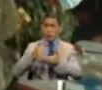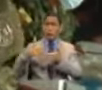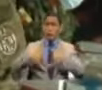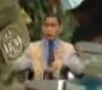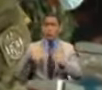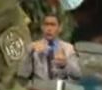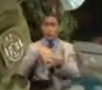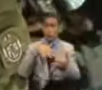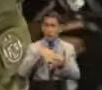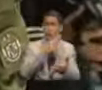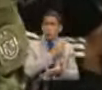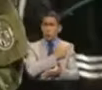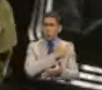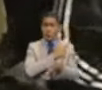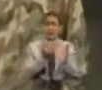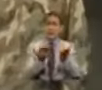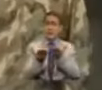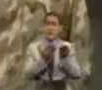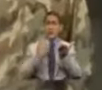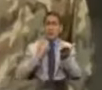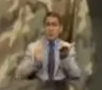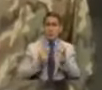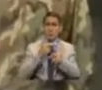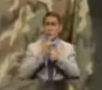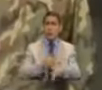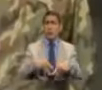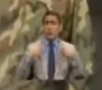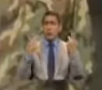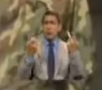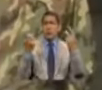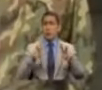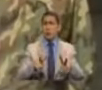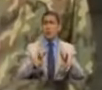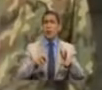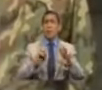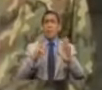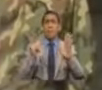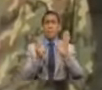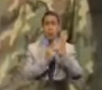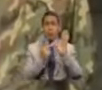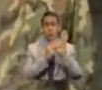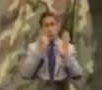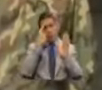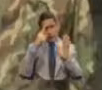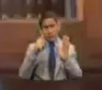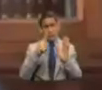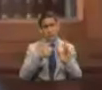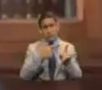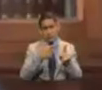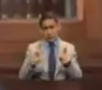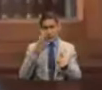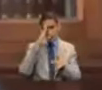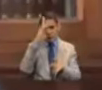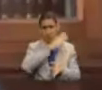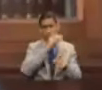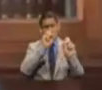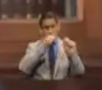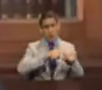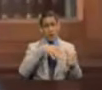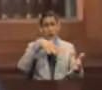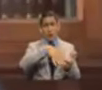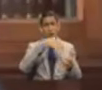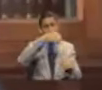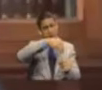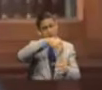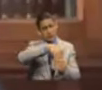salud, capacitación alternativa, seguro de vida y un puntaje adicional para postulaciones en escuelas de tropa y oficiales. Si es que le damos opción de que